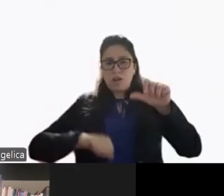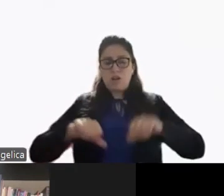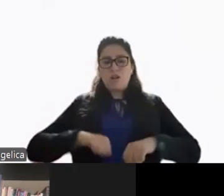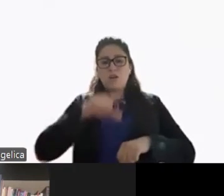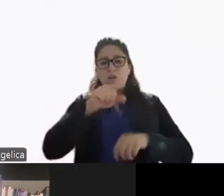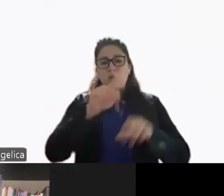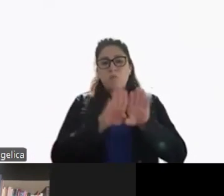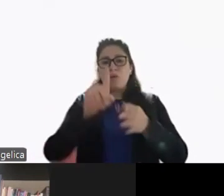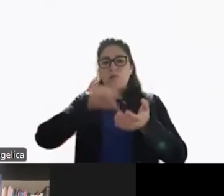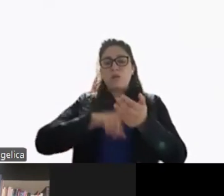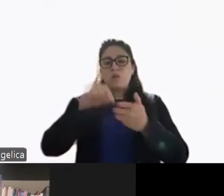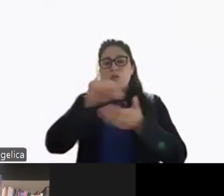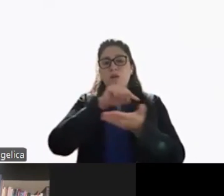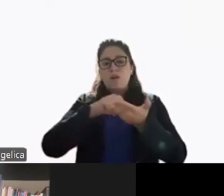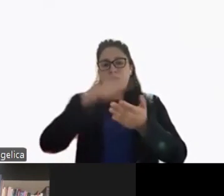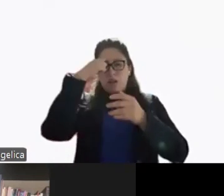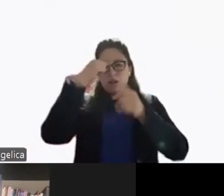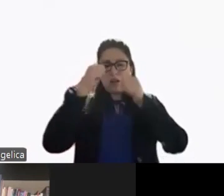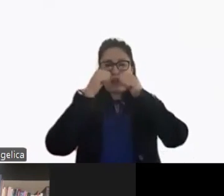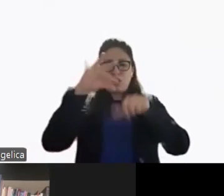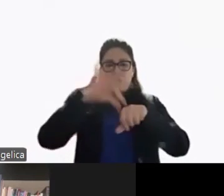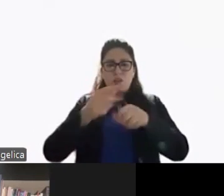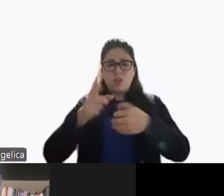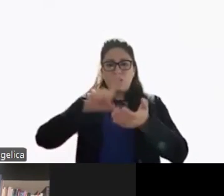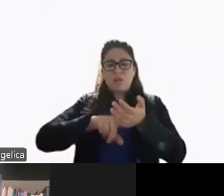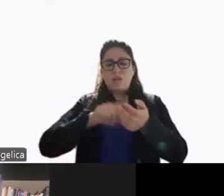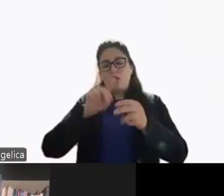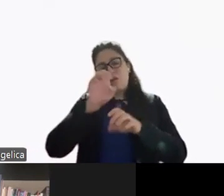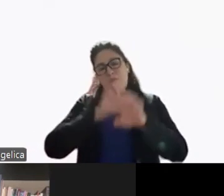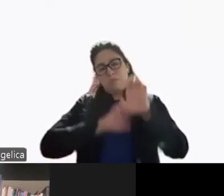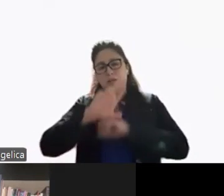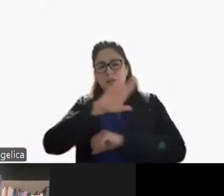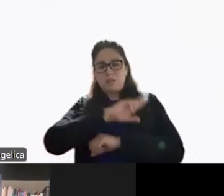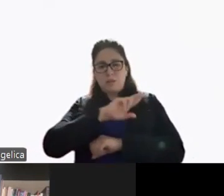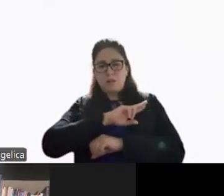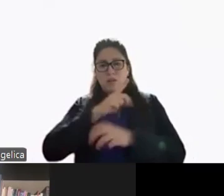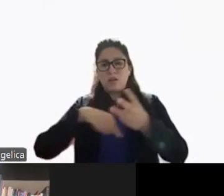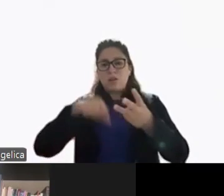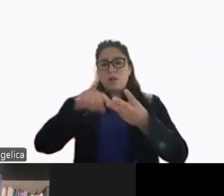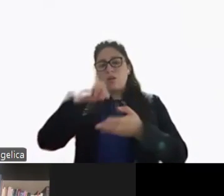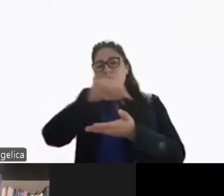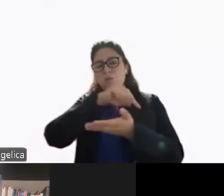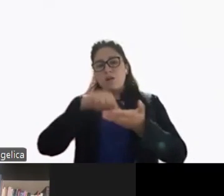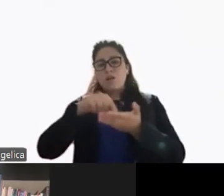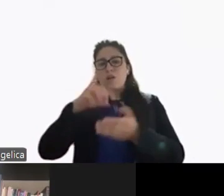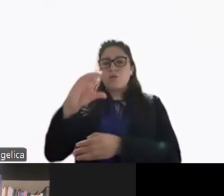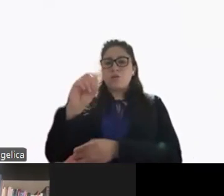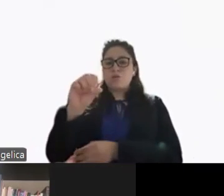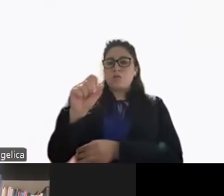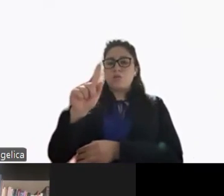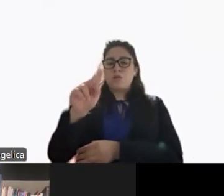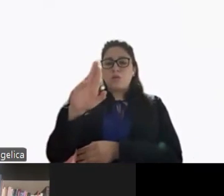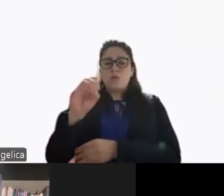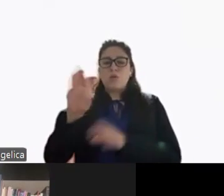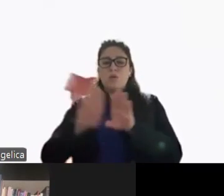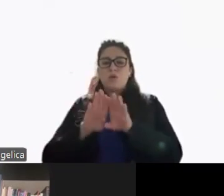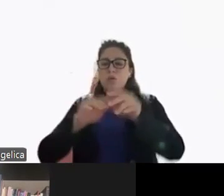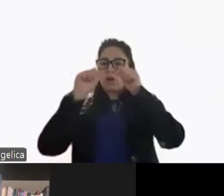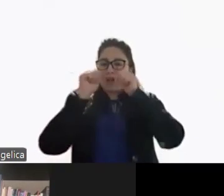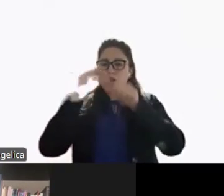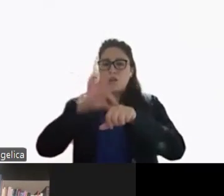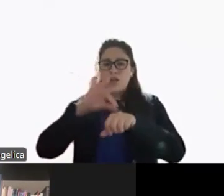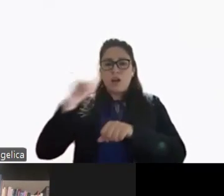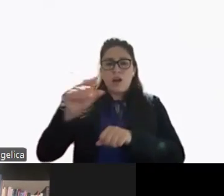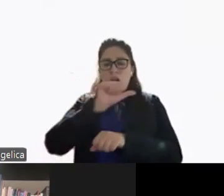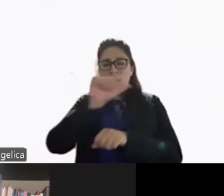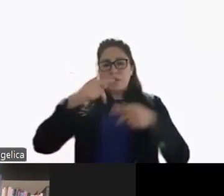consultorios de medicina especializada del sector privado, clínicas de consultorios médicos y otros centros del sector privado para la atención de